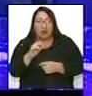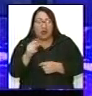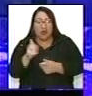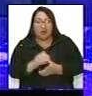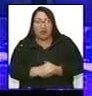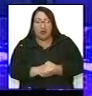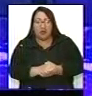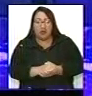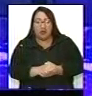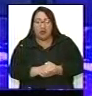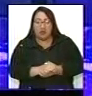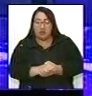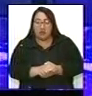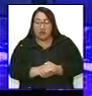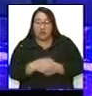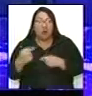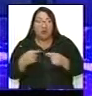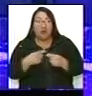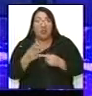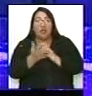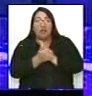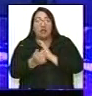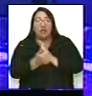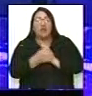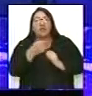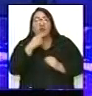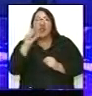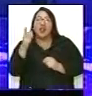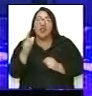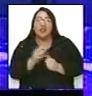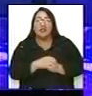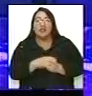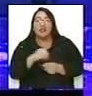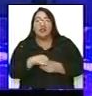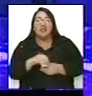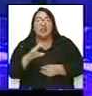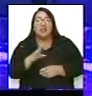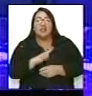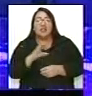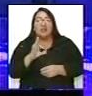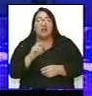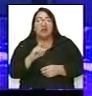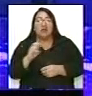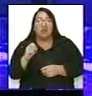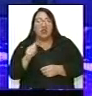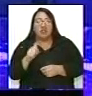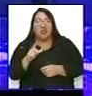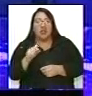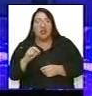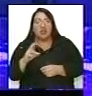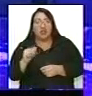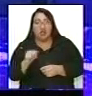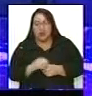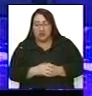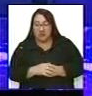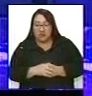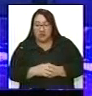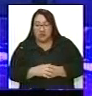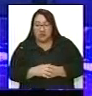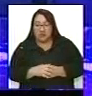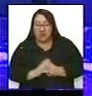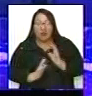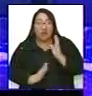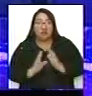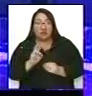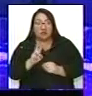Guerra, competencias y habilidades de mujeres líderes, en la sala Fabiola Salazar Leguía del edificio Víctor Raúl Ayala